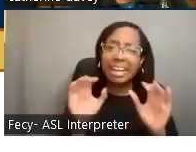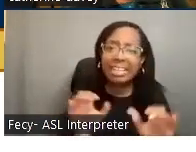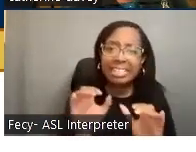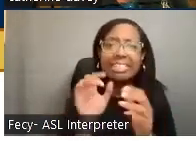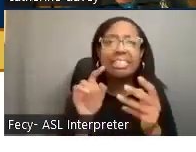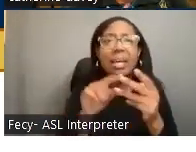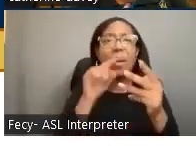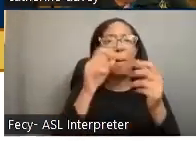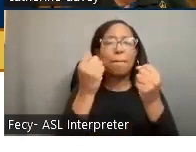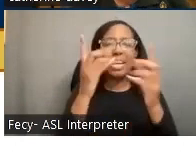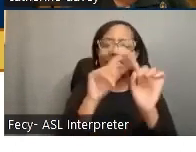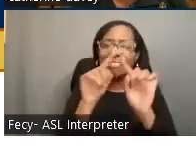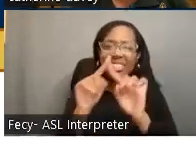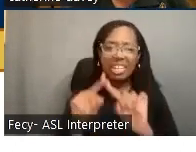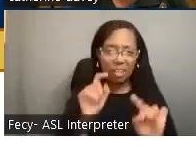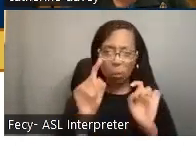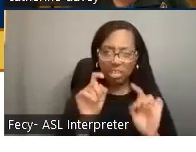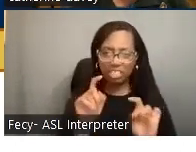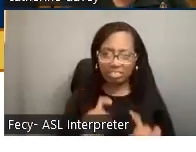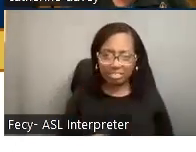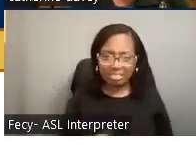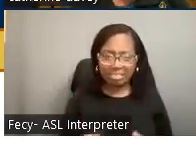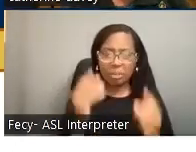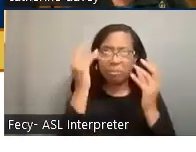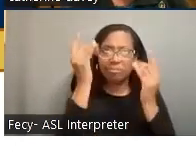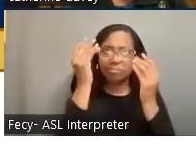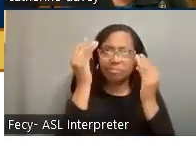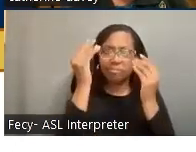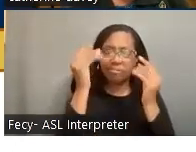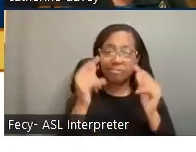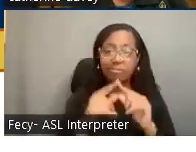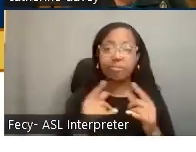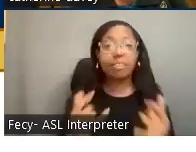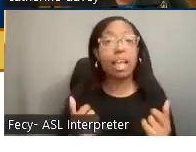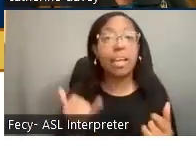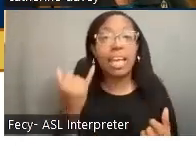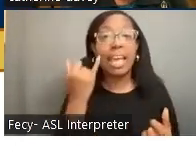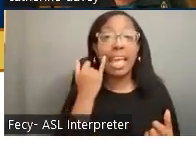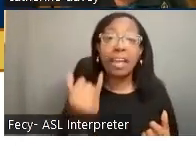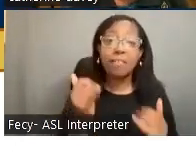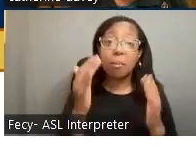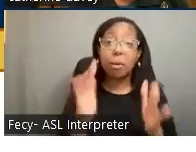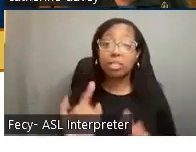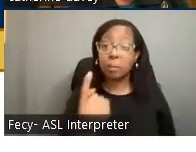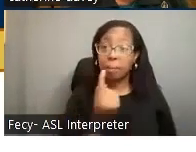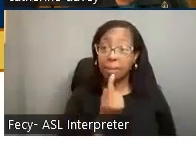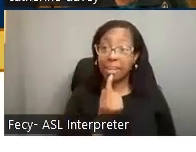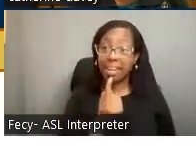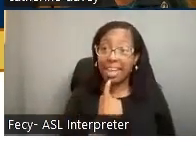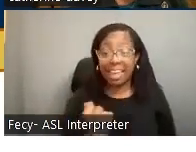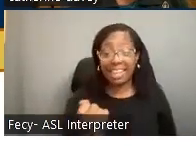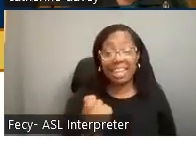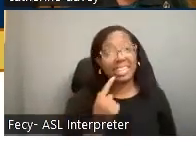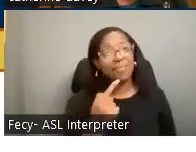De verdad, te hace pensar acerca de todo esto. Cuando un cliente viene y me dice, yo creo que mi niño necesita